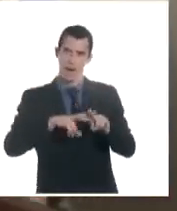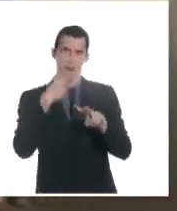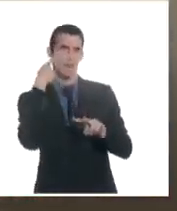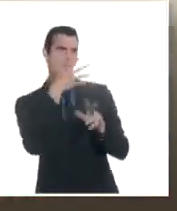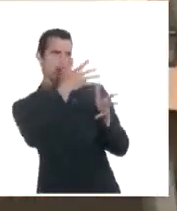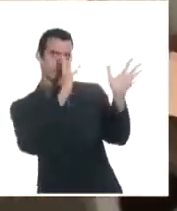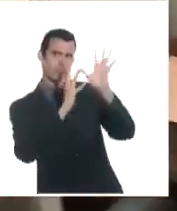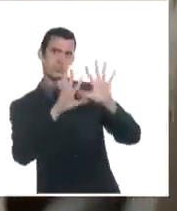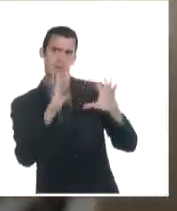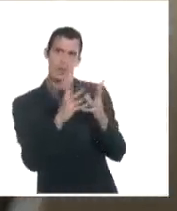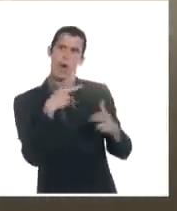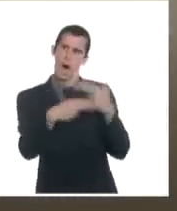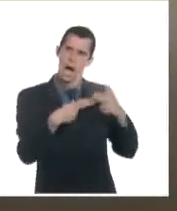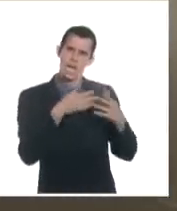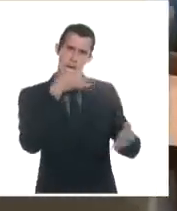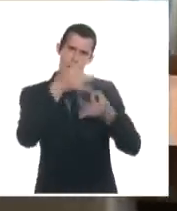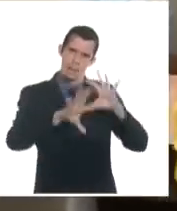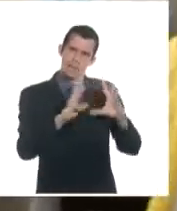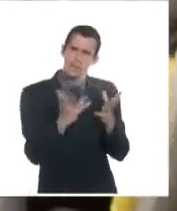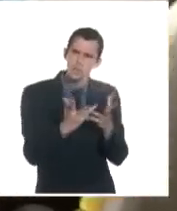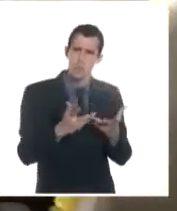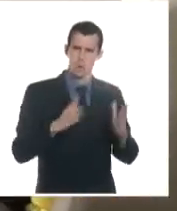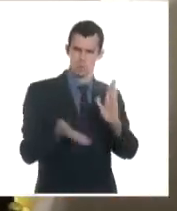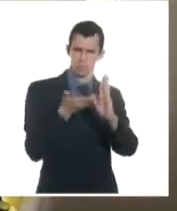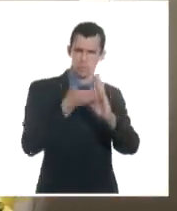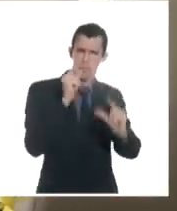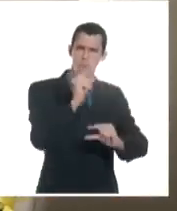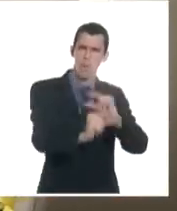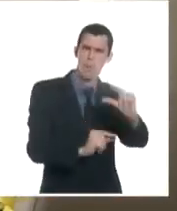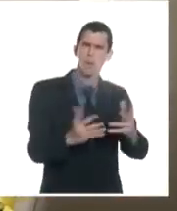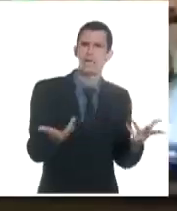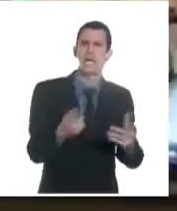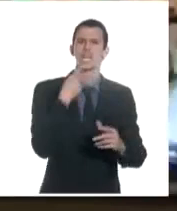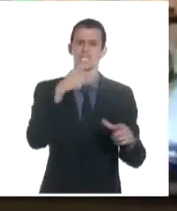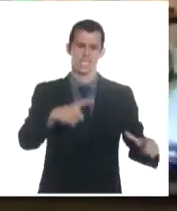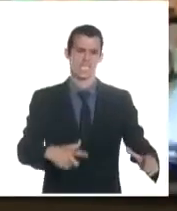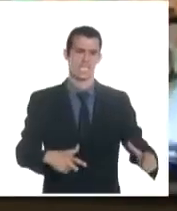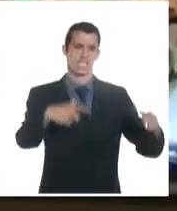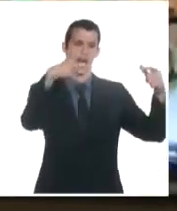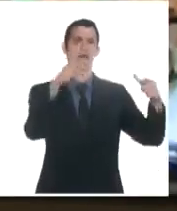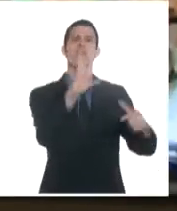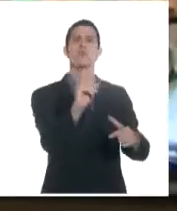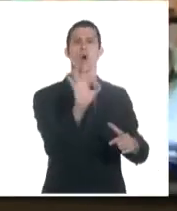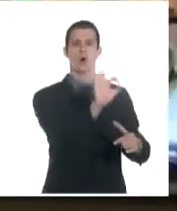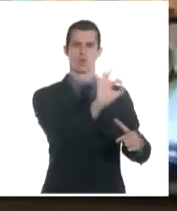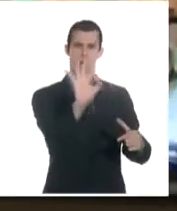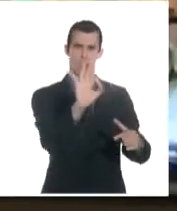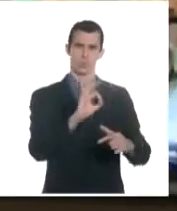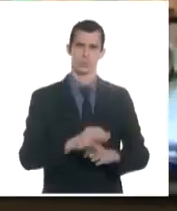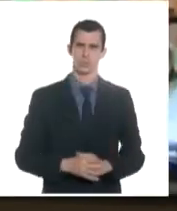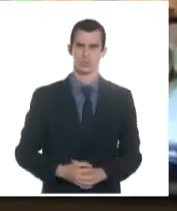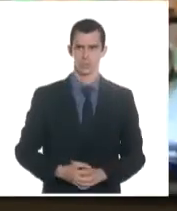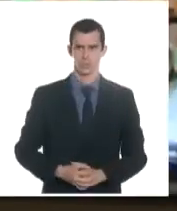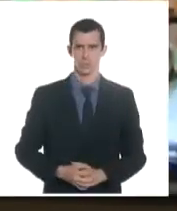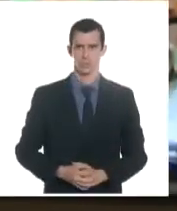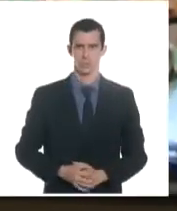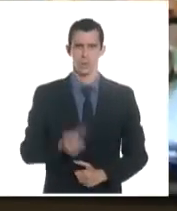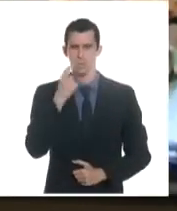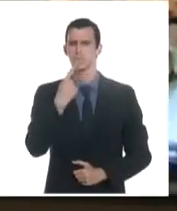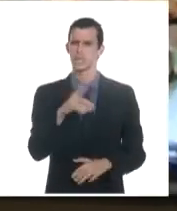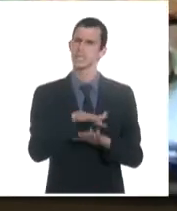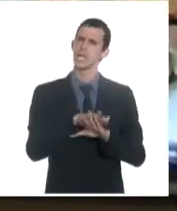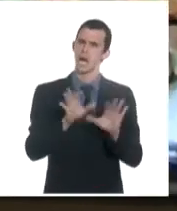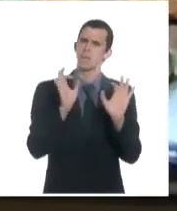sobre las labores constructivas en lo que los expertos llaman el tanque 88. Se ha seguido trabajando la construcción del tanque 88, ya tenemos el